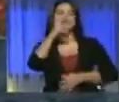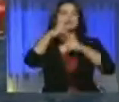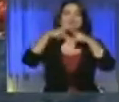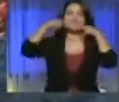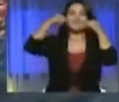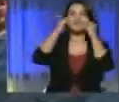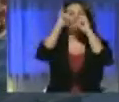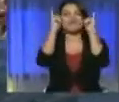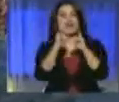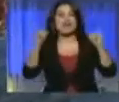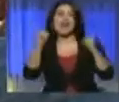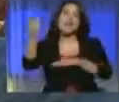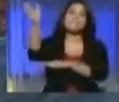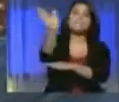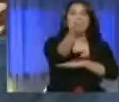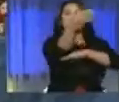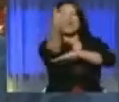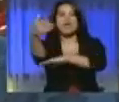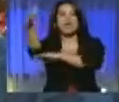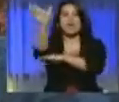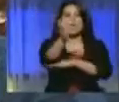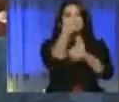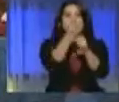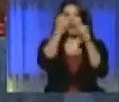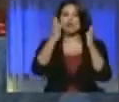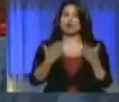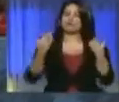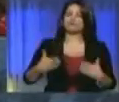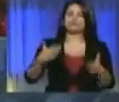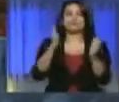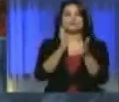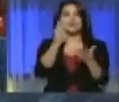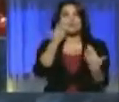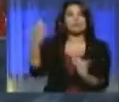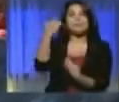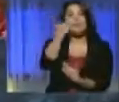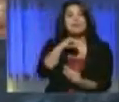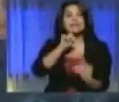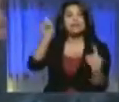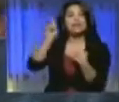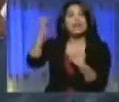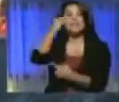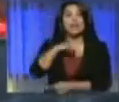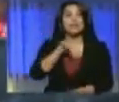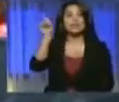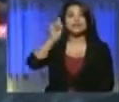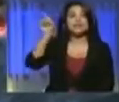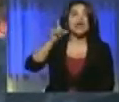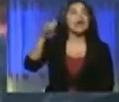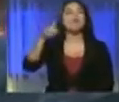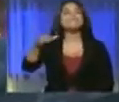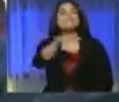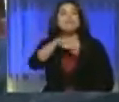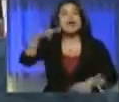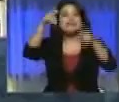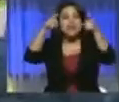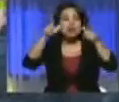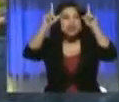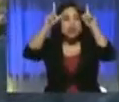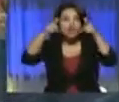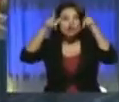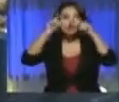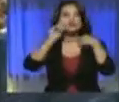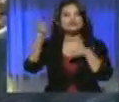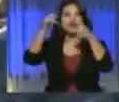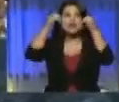de bandera proletaria, patriótica. Mira, está en Valencia, la Plaza de Toros, de punta a punta. Esto